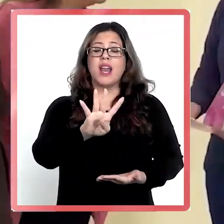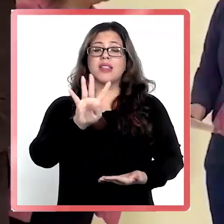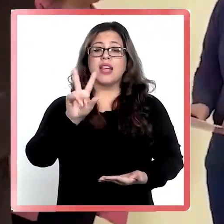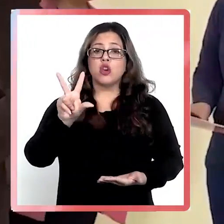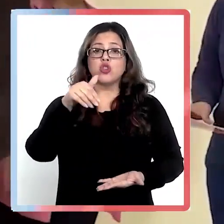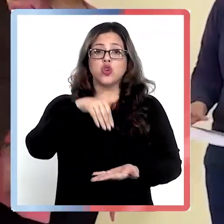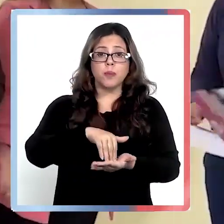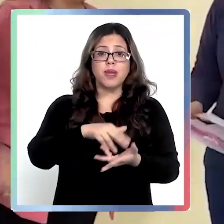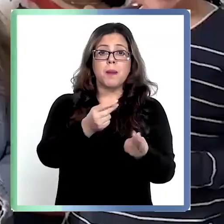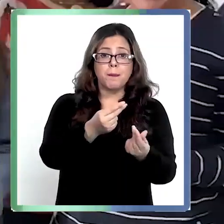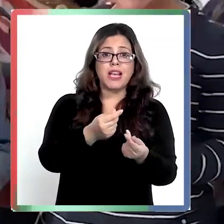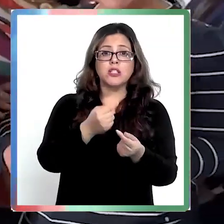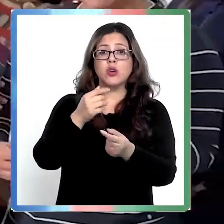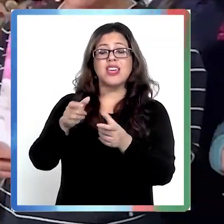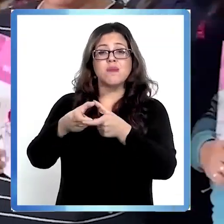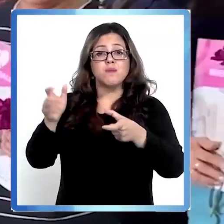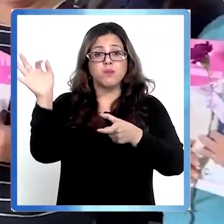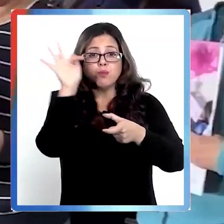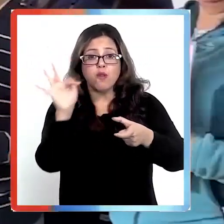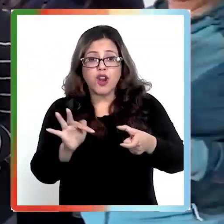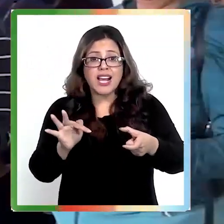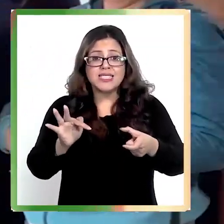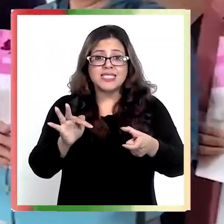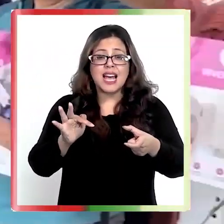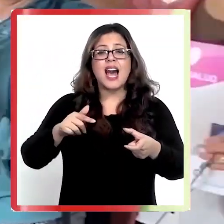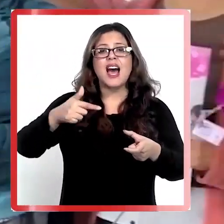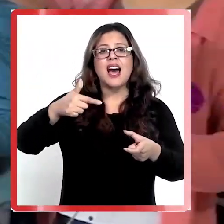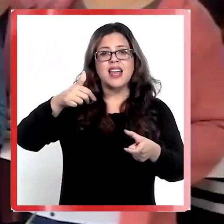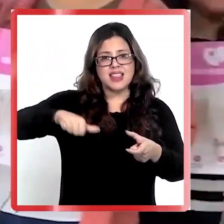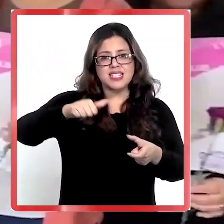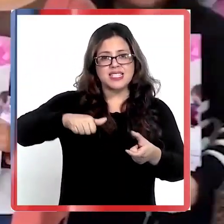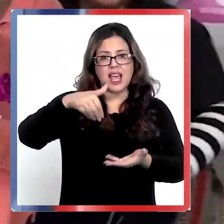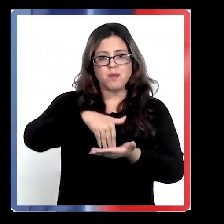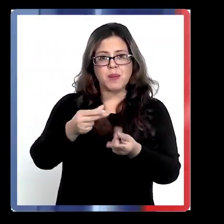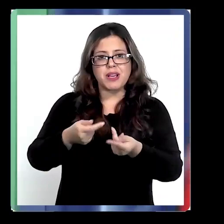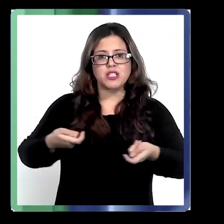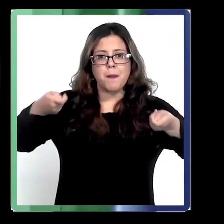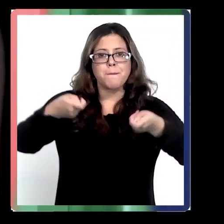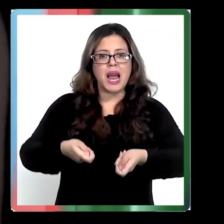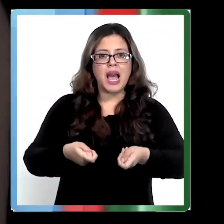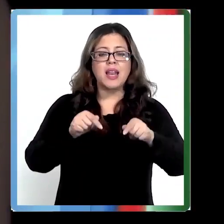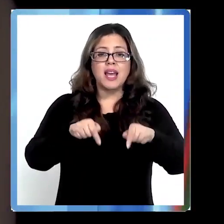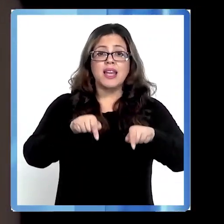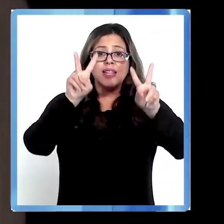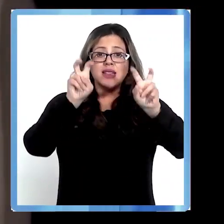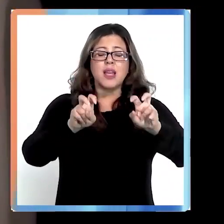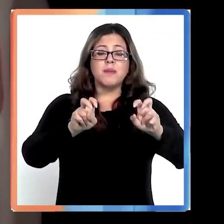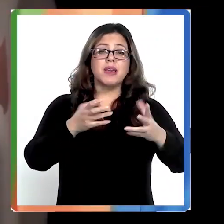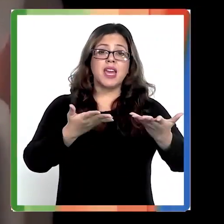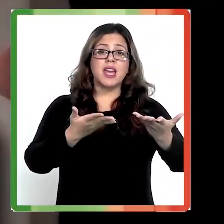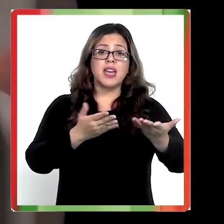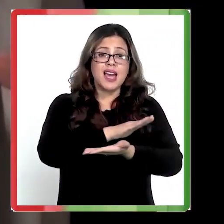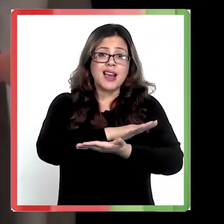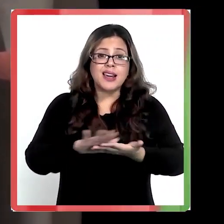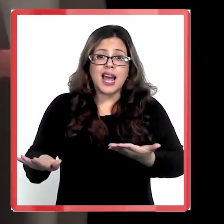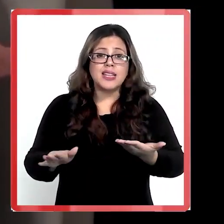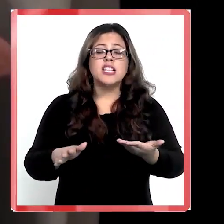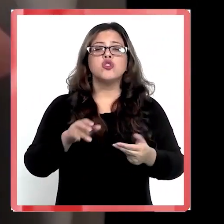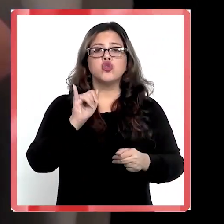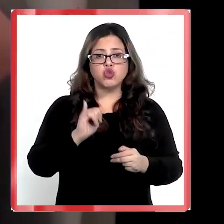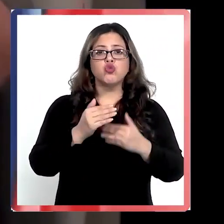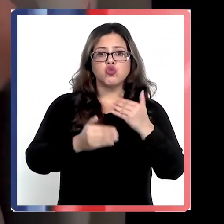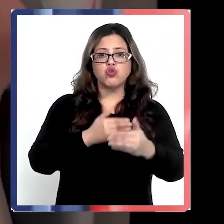48.000 pesos y por Fonasa tiene un valor de 16.000 pesos. Este tipo de procedimientos gratuitos se